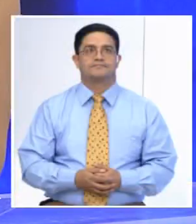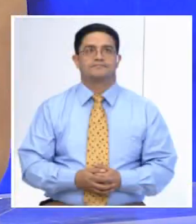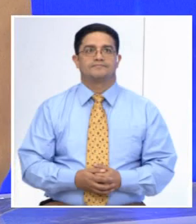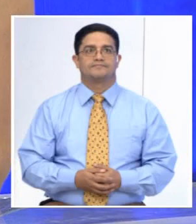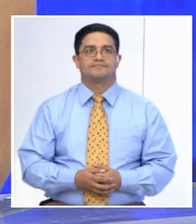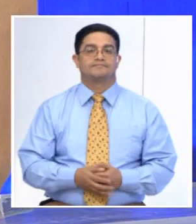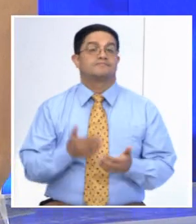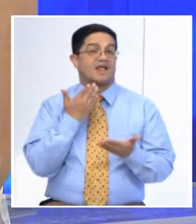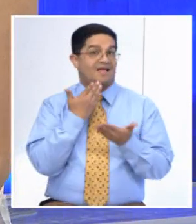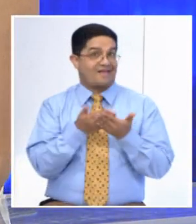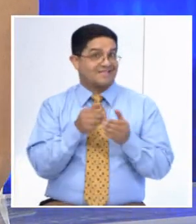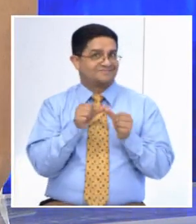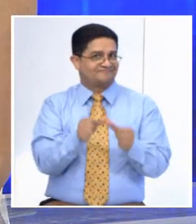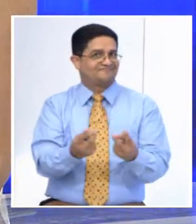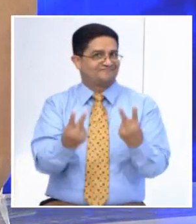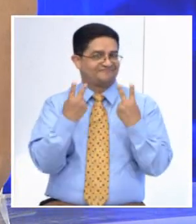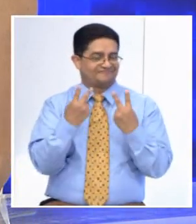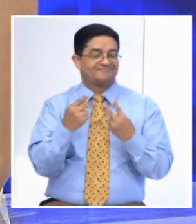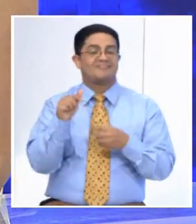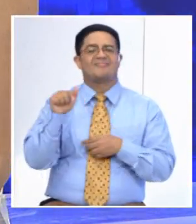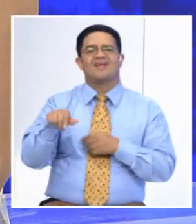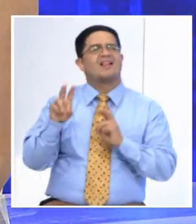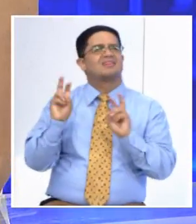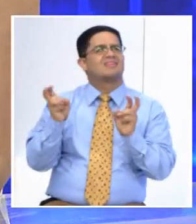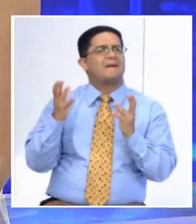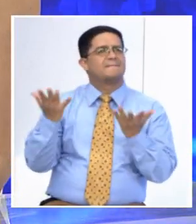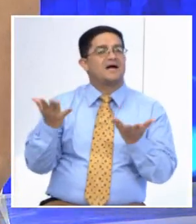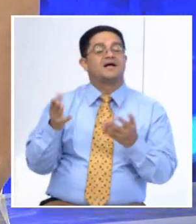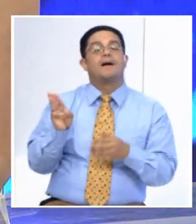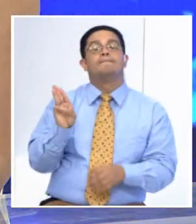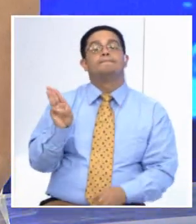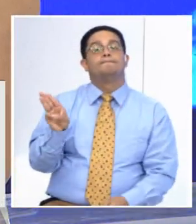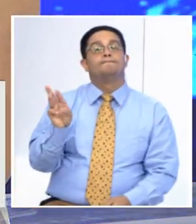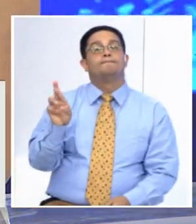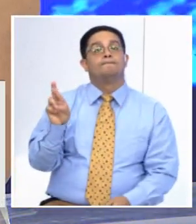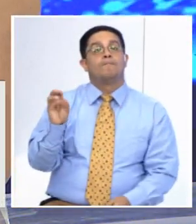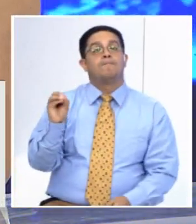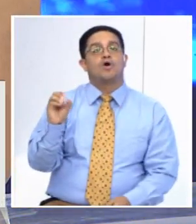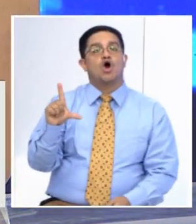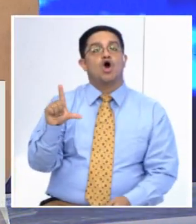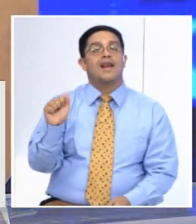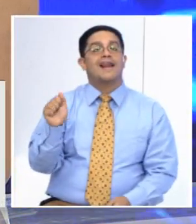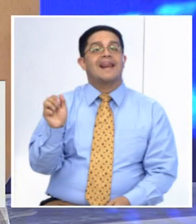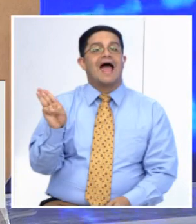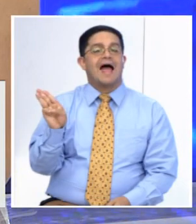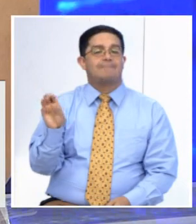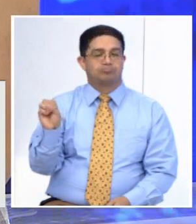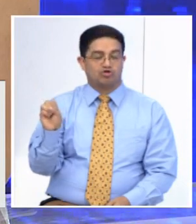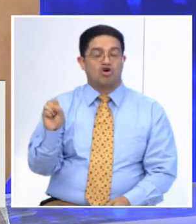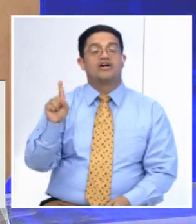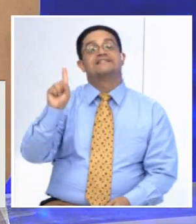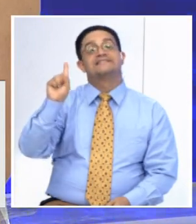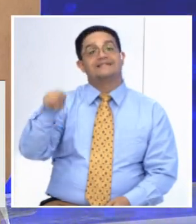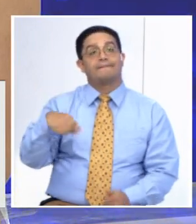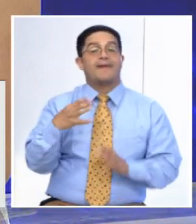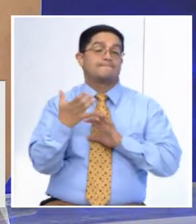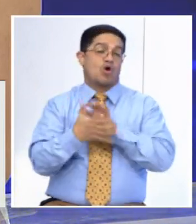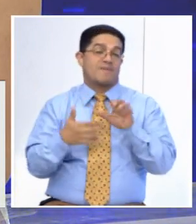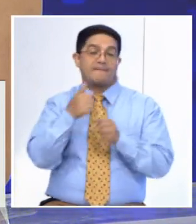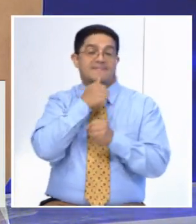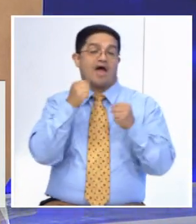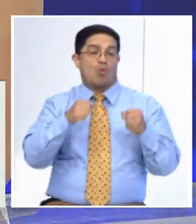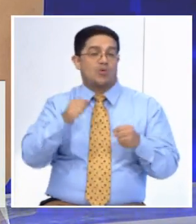Gracias por continuar en nuestra sintonía. Seguimos hablando sobre el prolapso de piso pélvico y también sobre la incontinencia urinaria con la doctora Jennifer